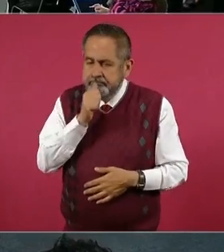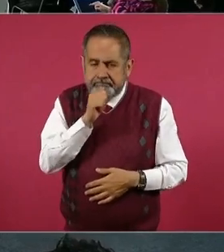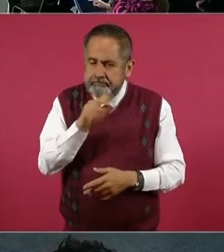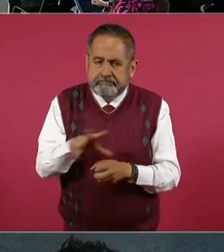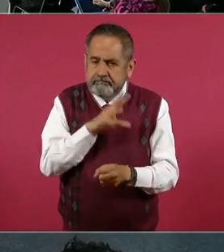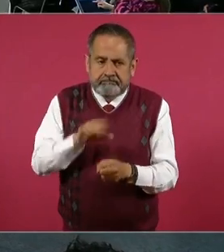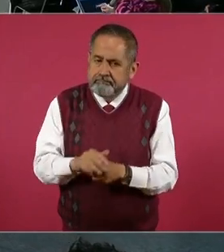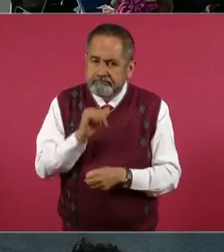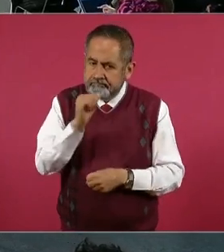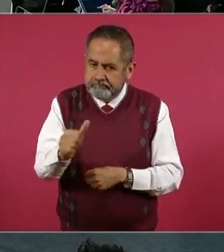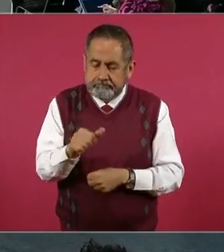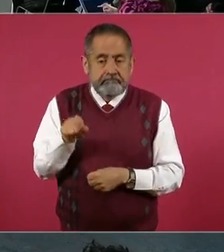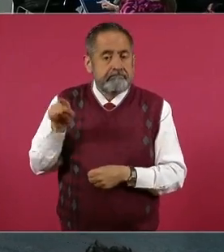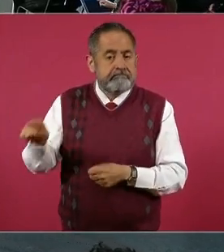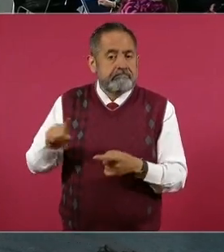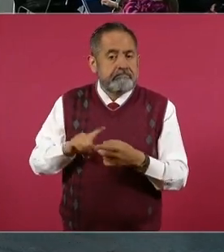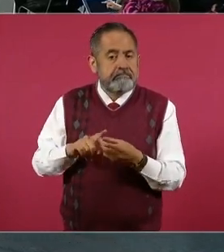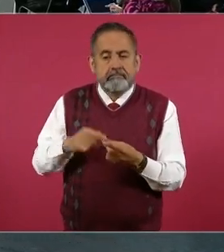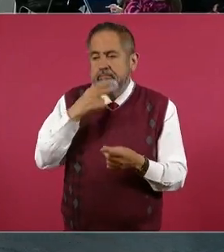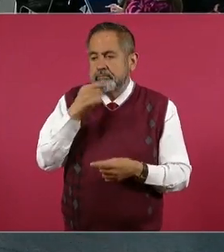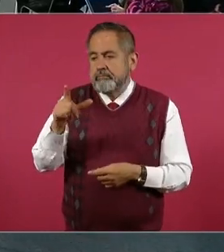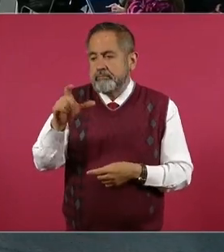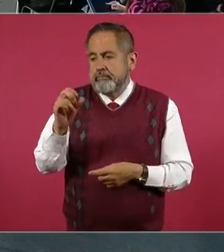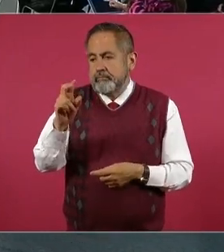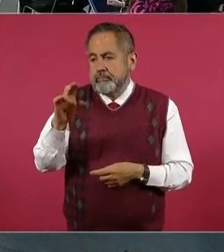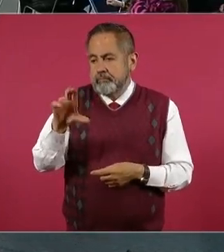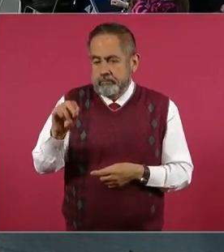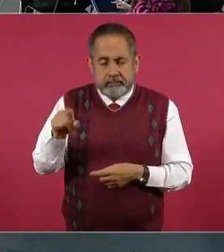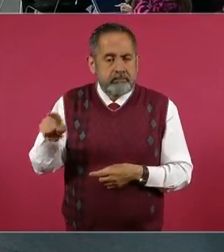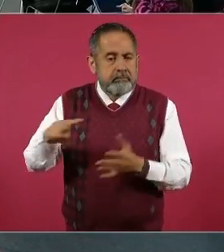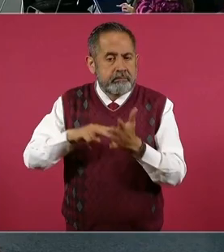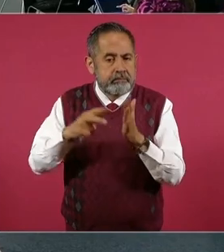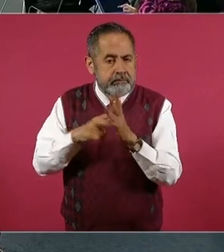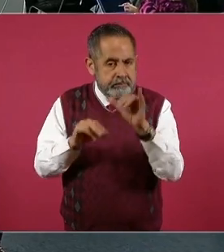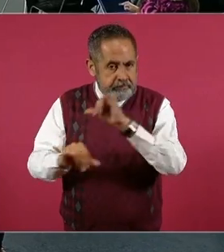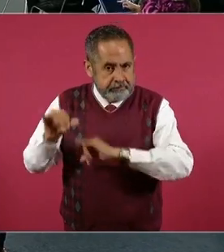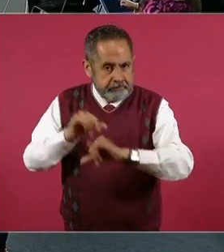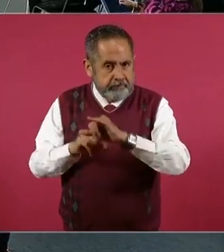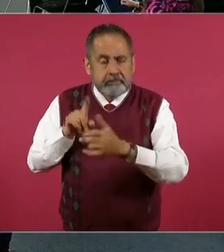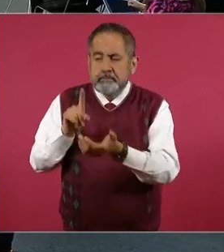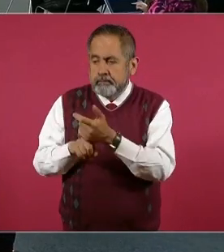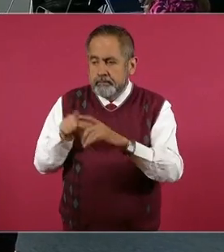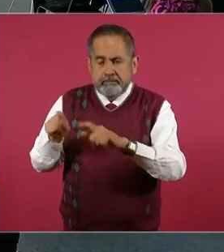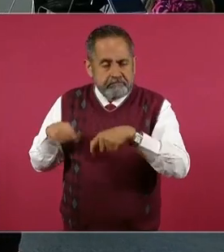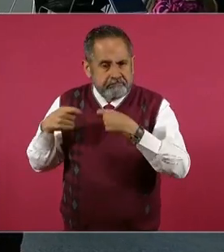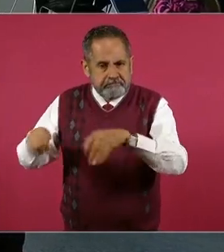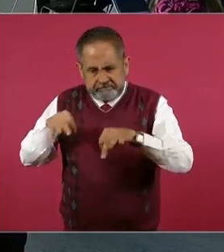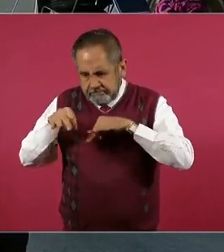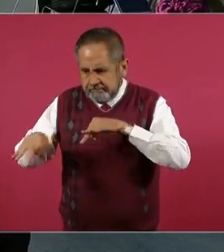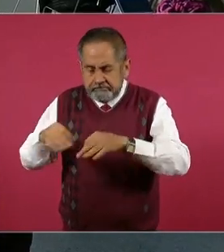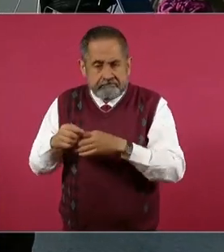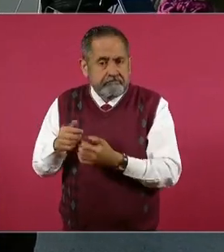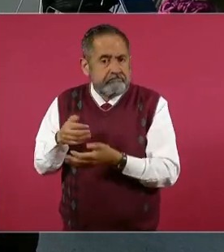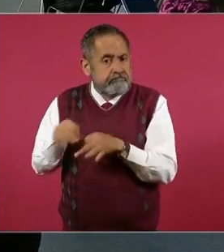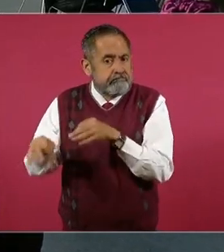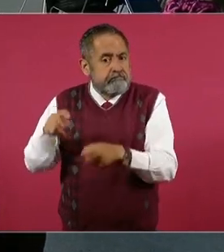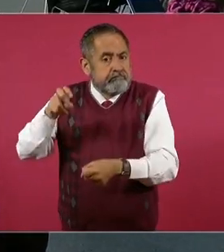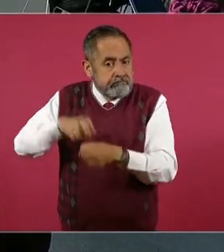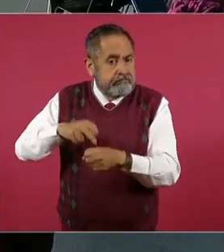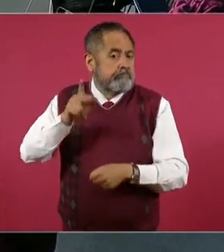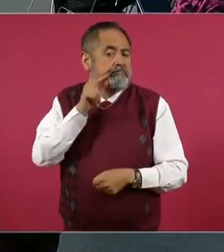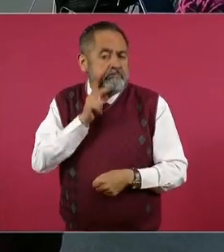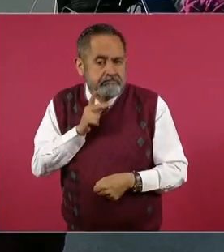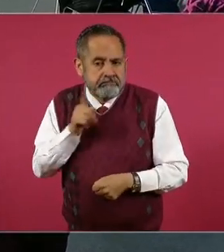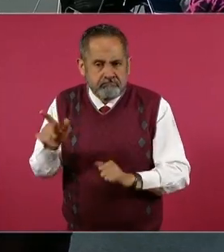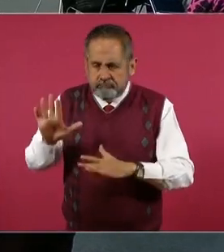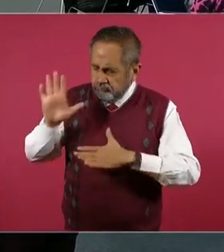completa. Este es el caso de Leoncio Salinas Romero, ingeniero químico industrial, que dedicó gran parte de su vida a Pemex, demostrando